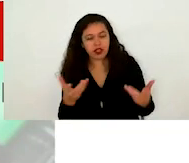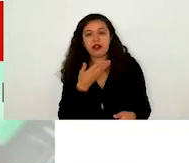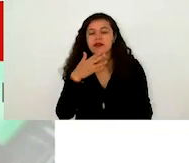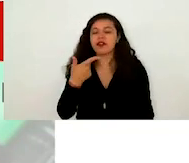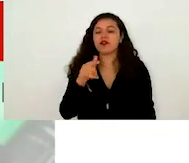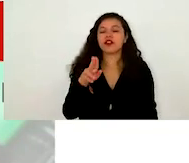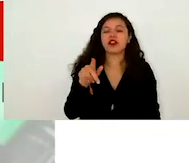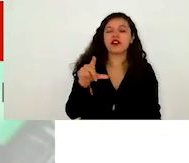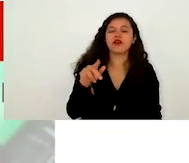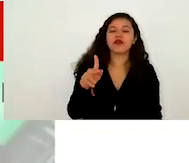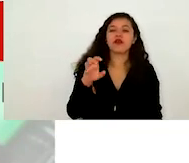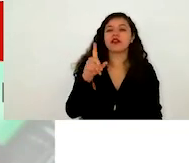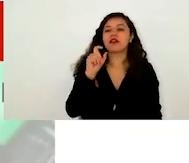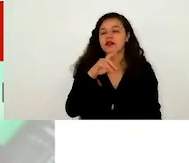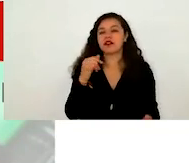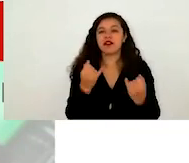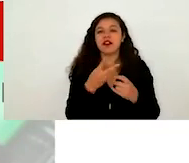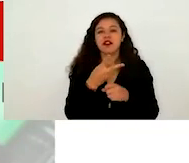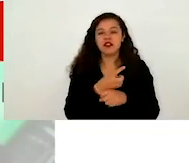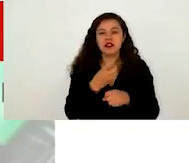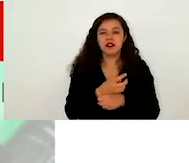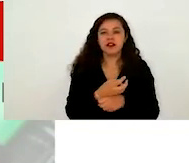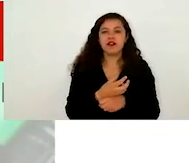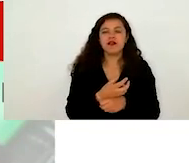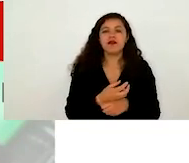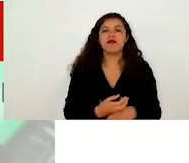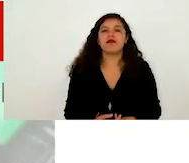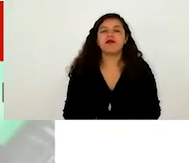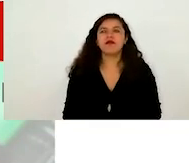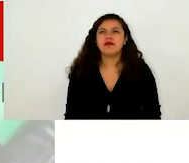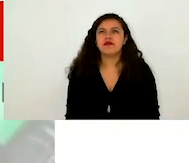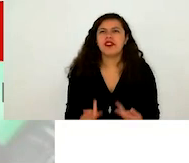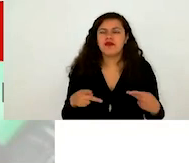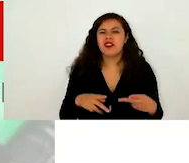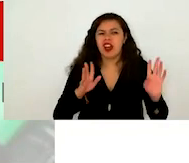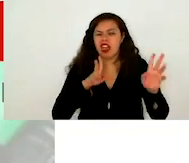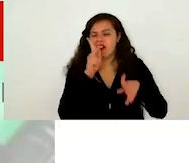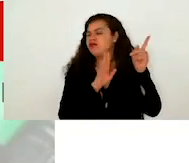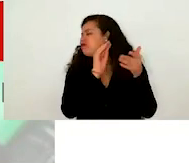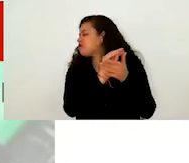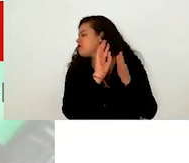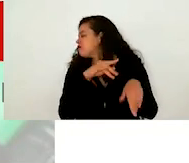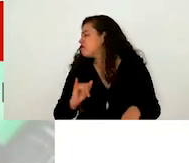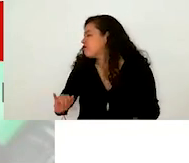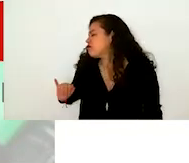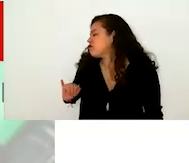conserva en la segunda imagen parecer que hay alguien a quien no le interesa la plática muy bien